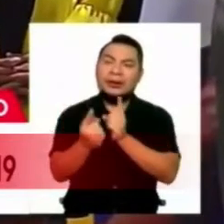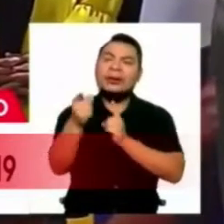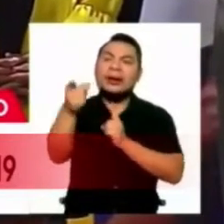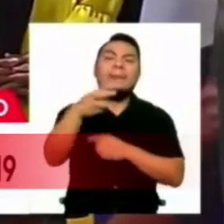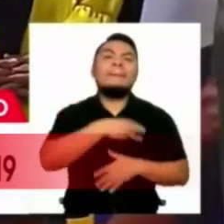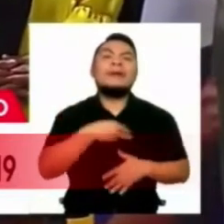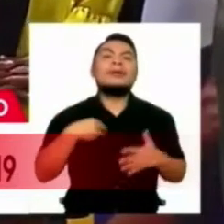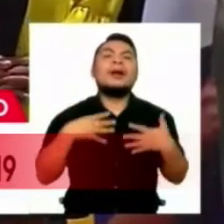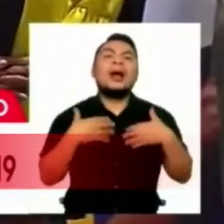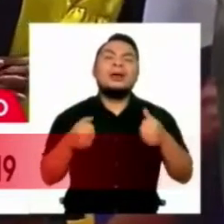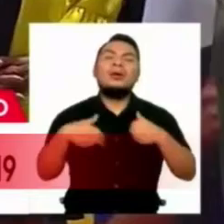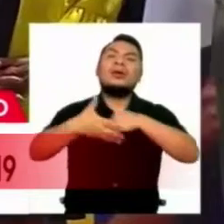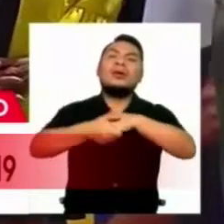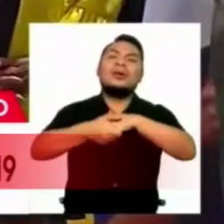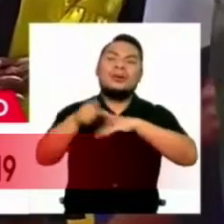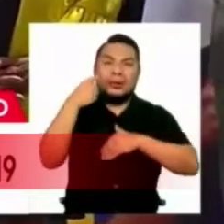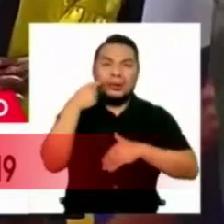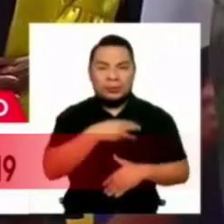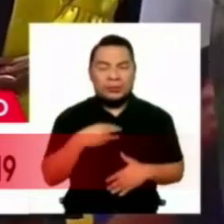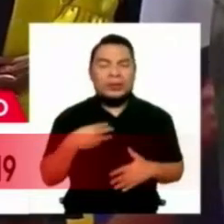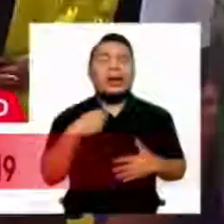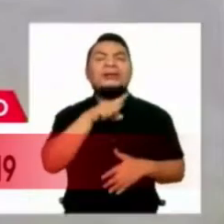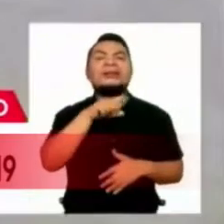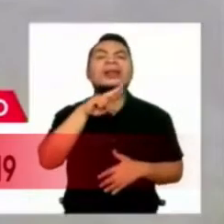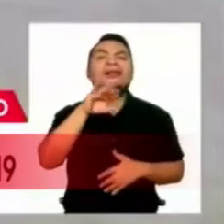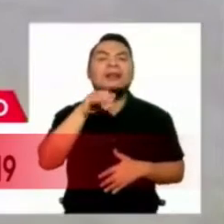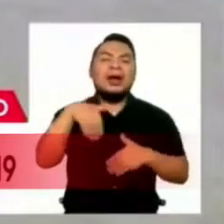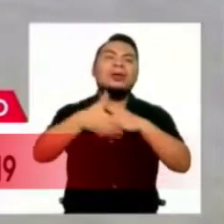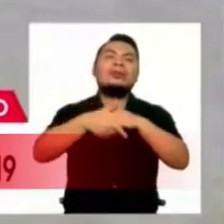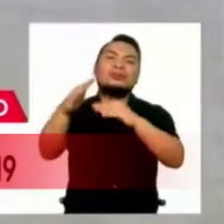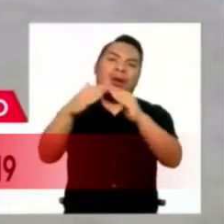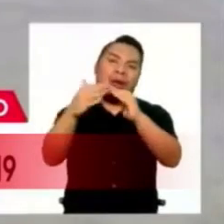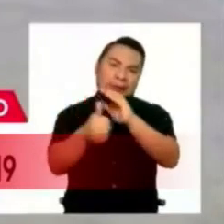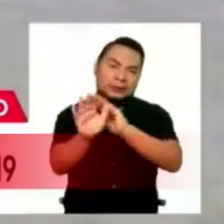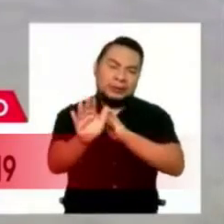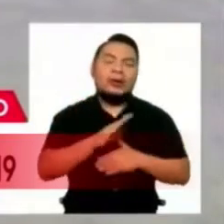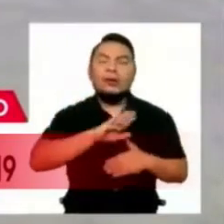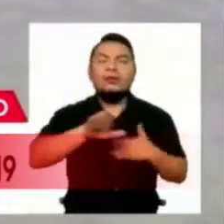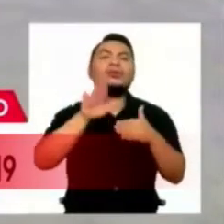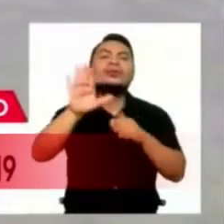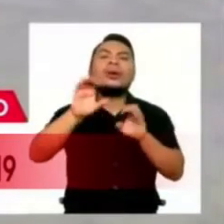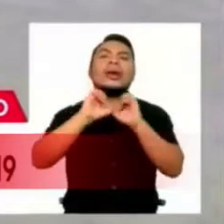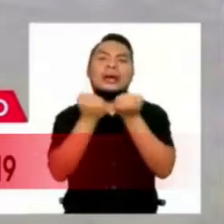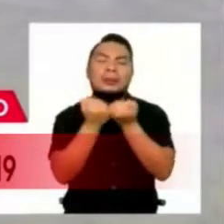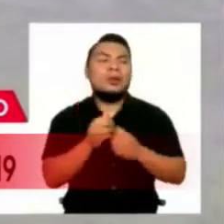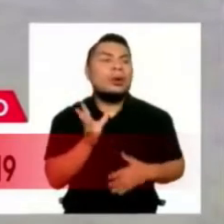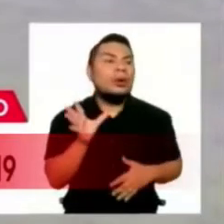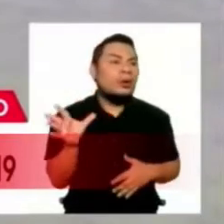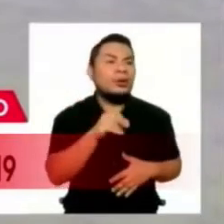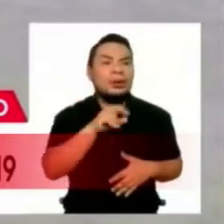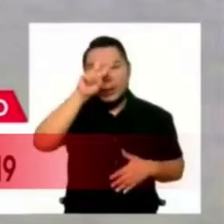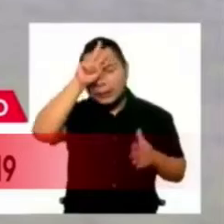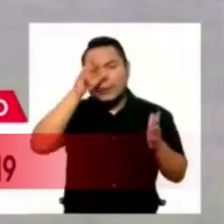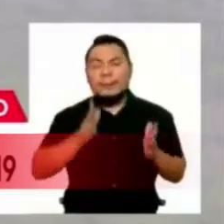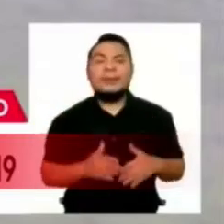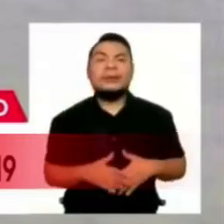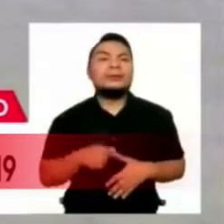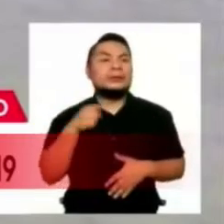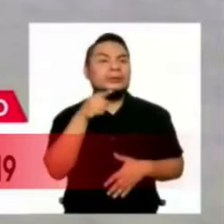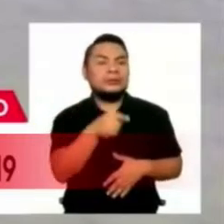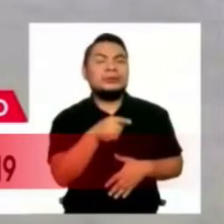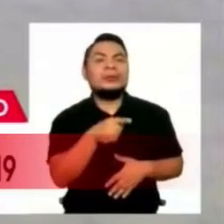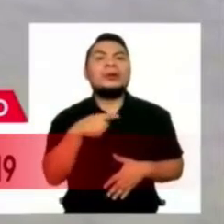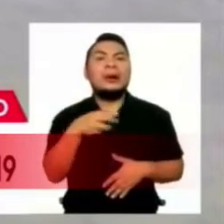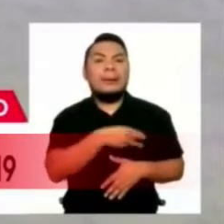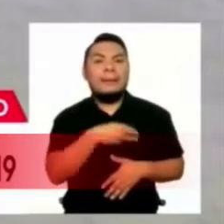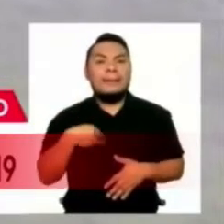a nuestro ministro de salud, al doctor Ceballos, a todo su equipo, a todos los peruanos,